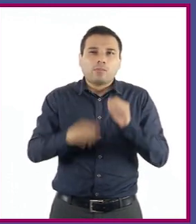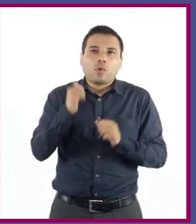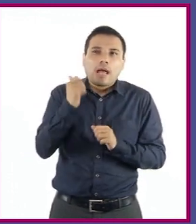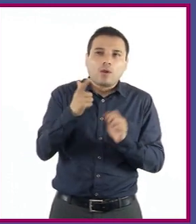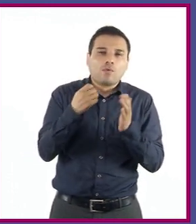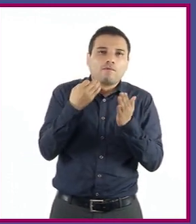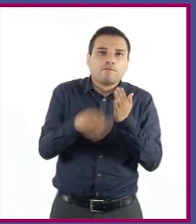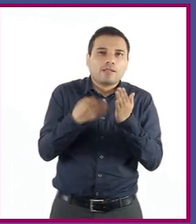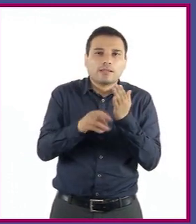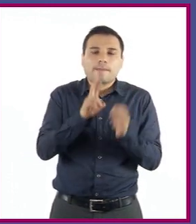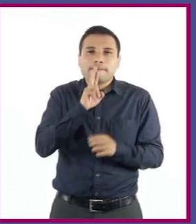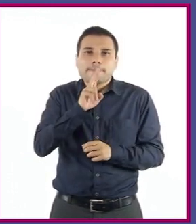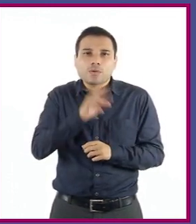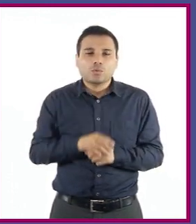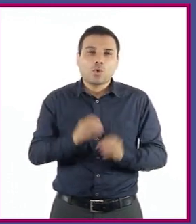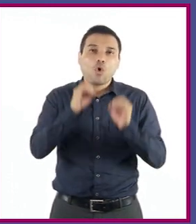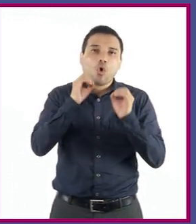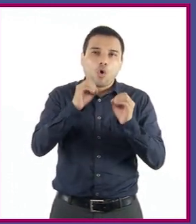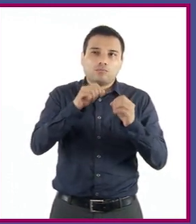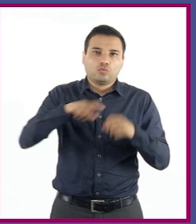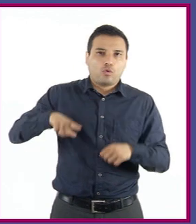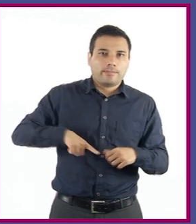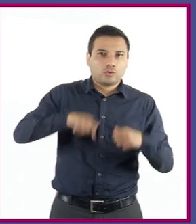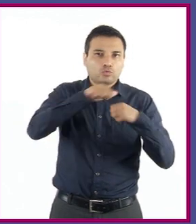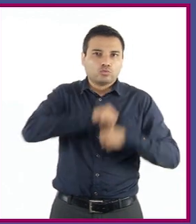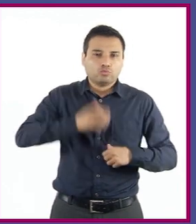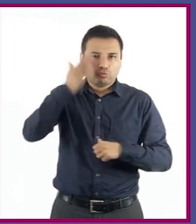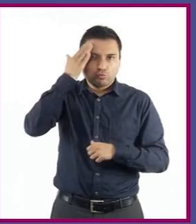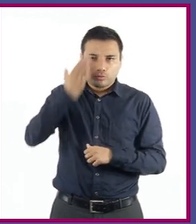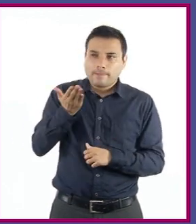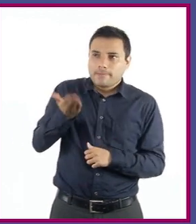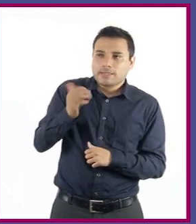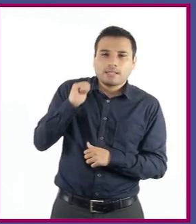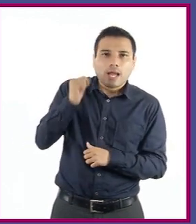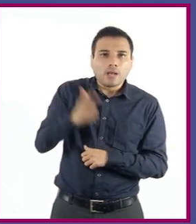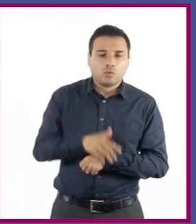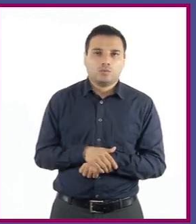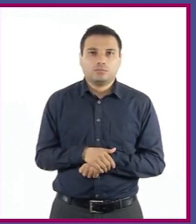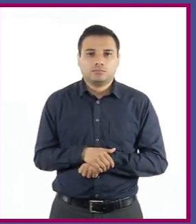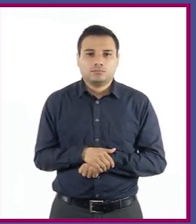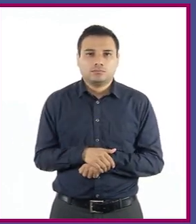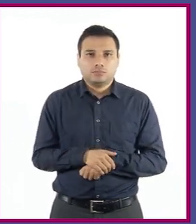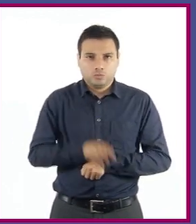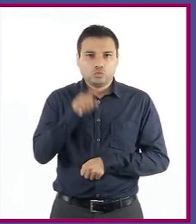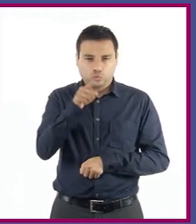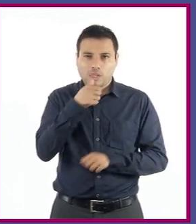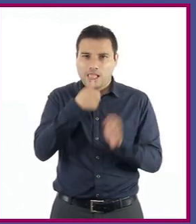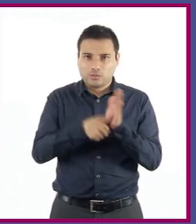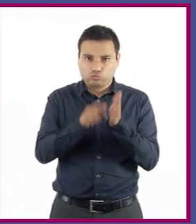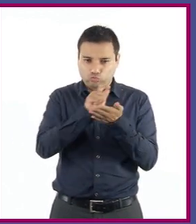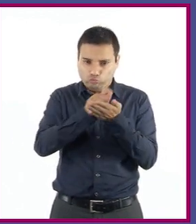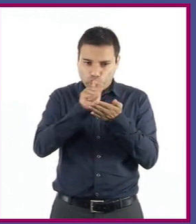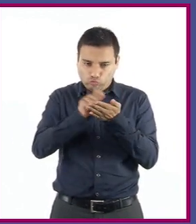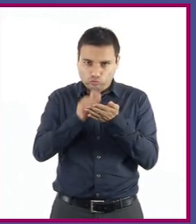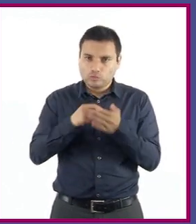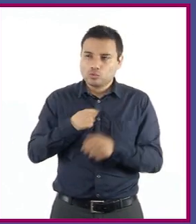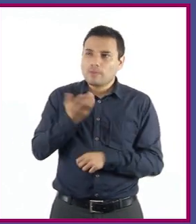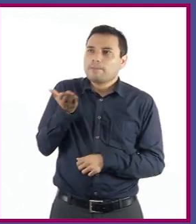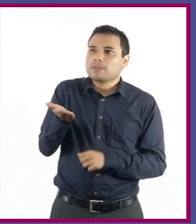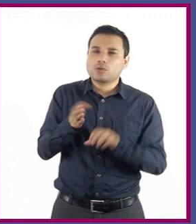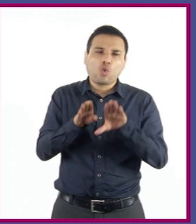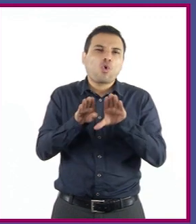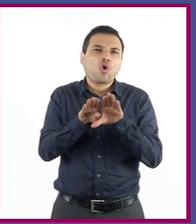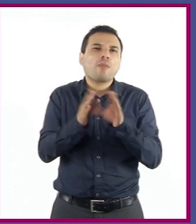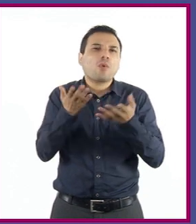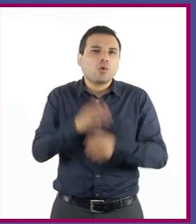a alguna autoridad. Escriban una carta con la intención de hacer una solicitud,